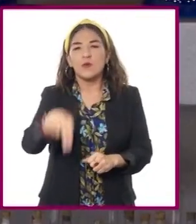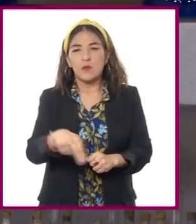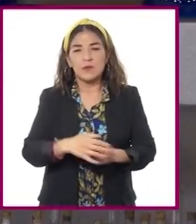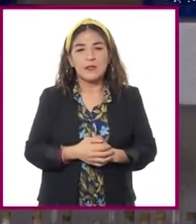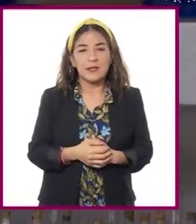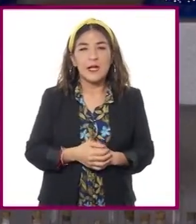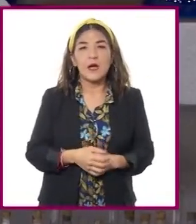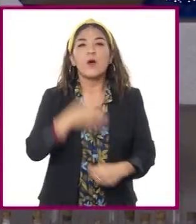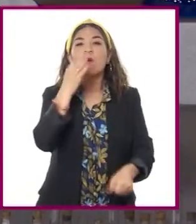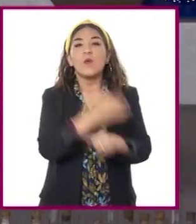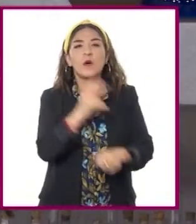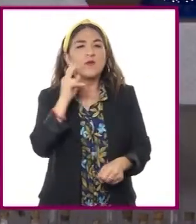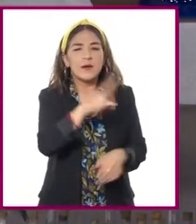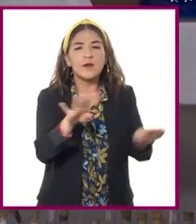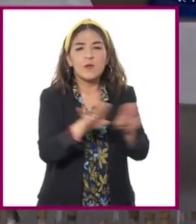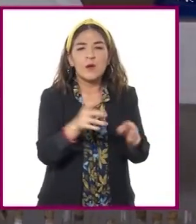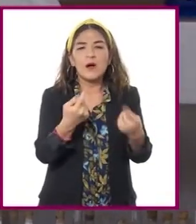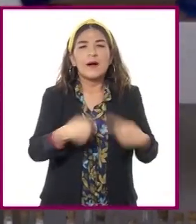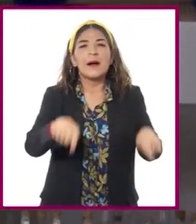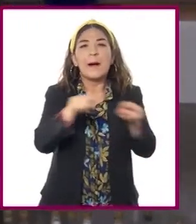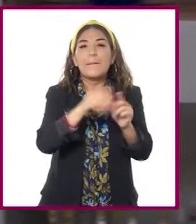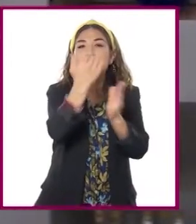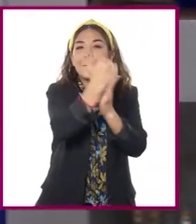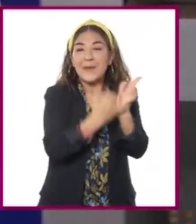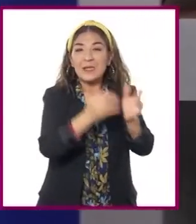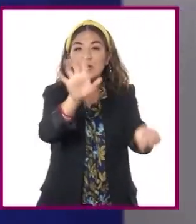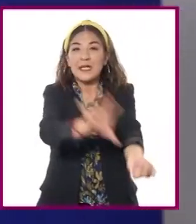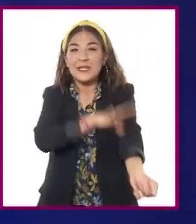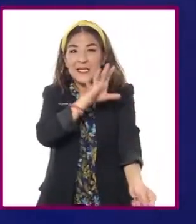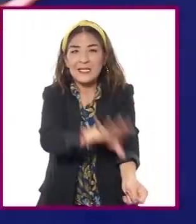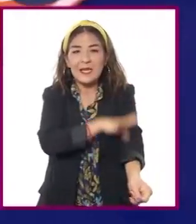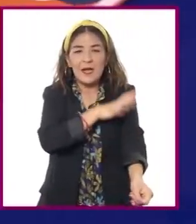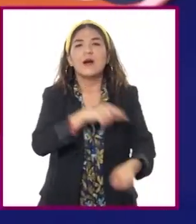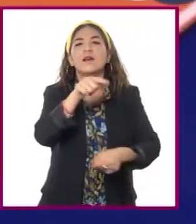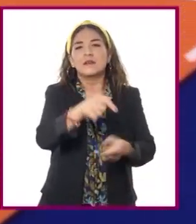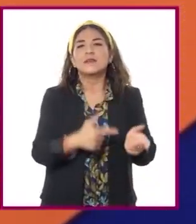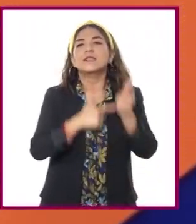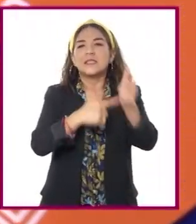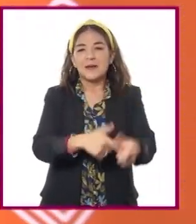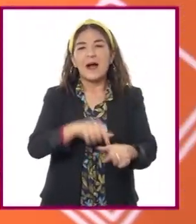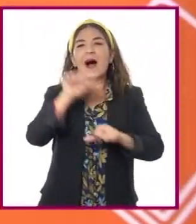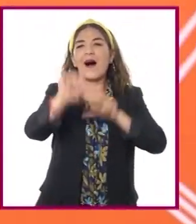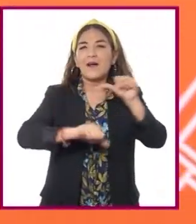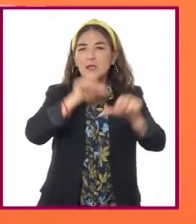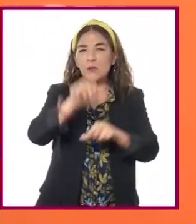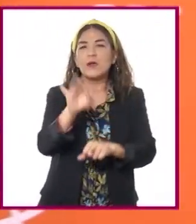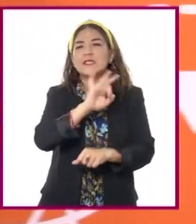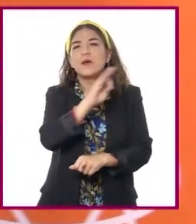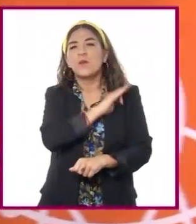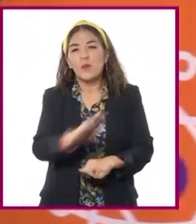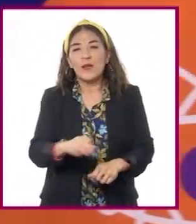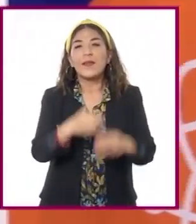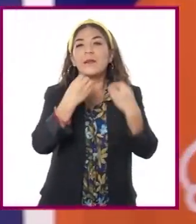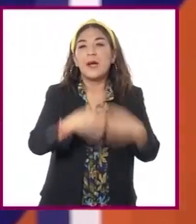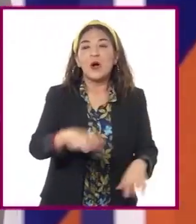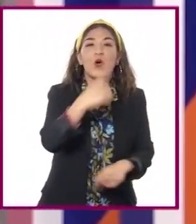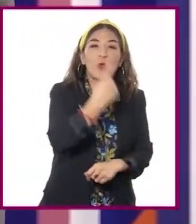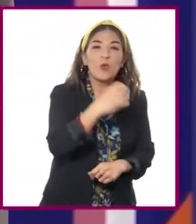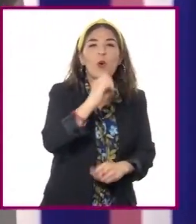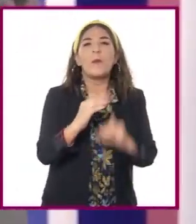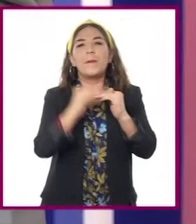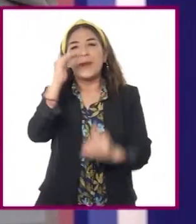Para conseguir una configuración que minimice su energía, los haga más estables, los átomos pueden perder 1 o más